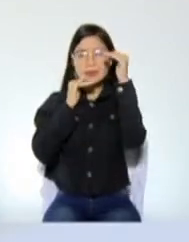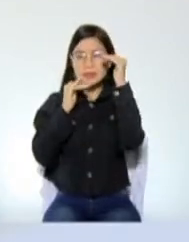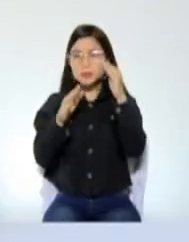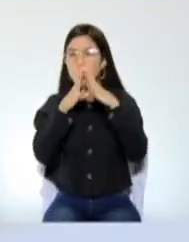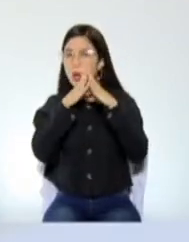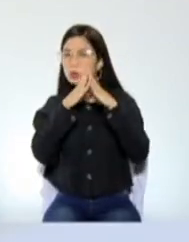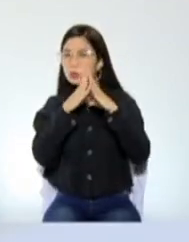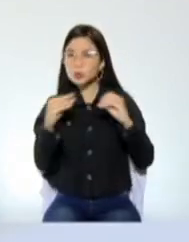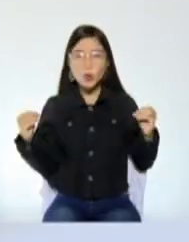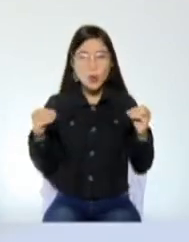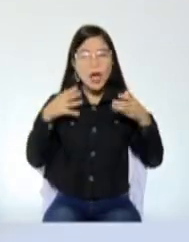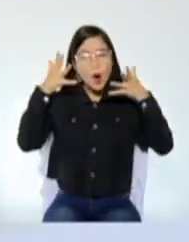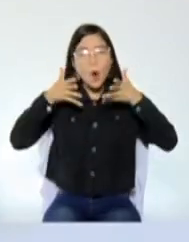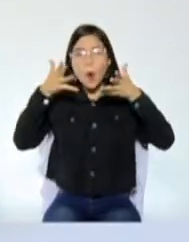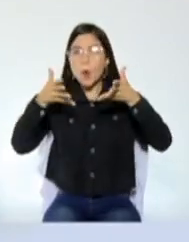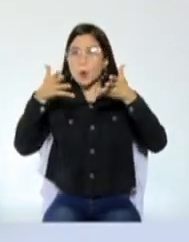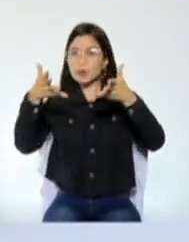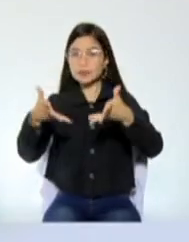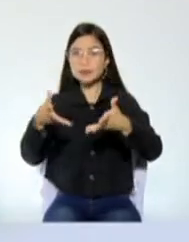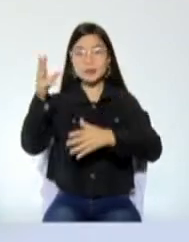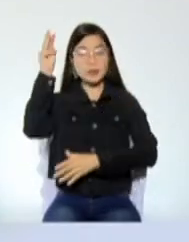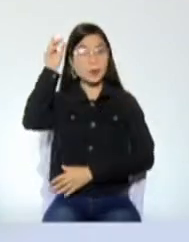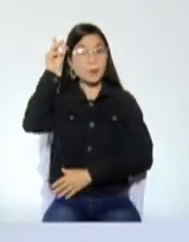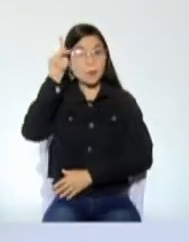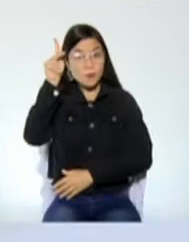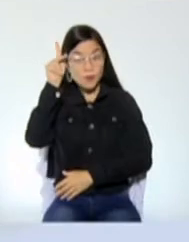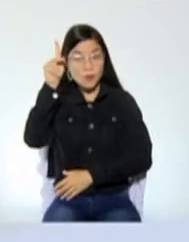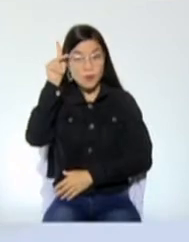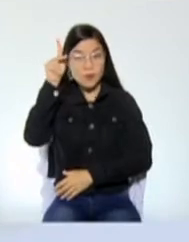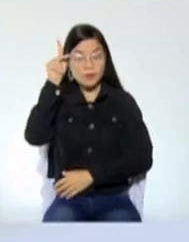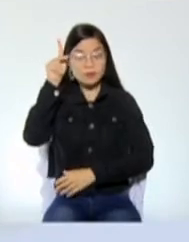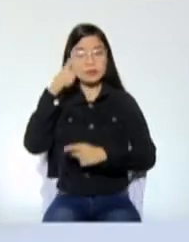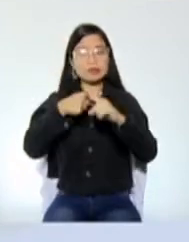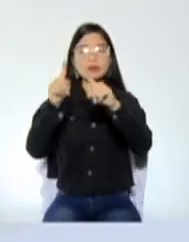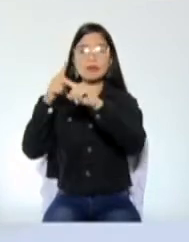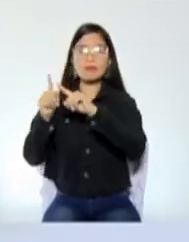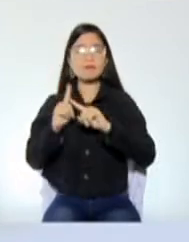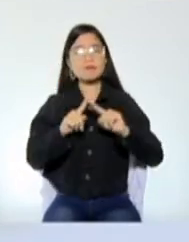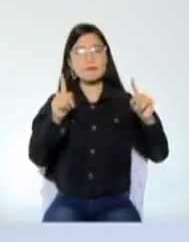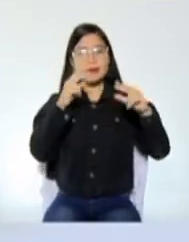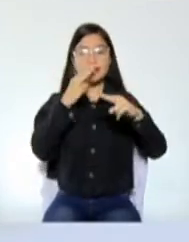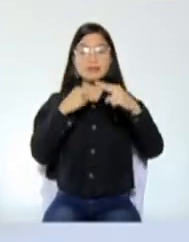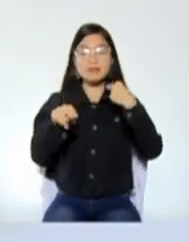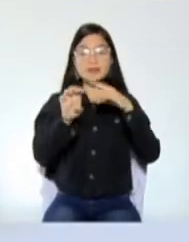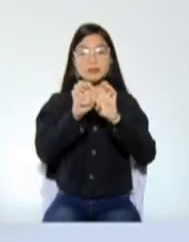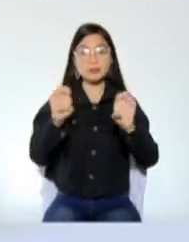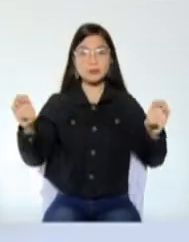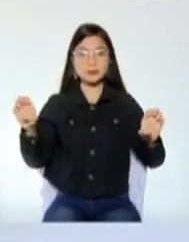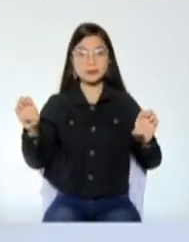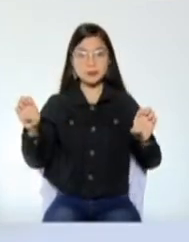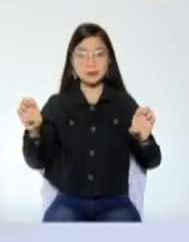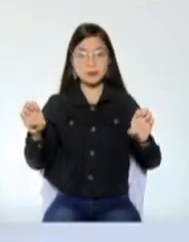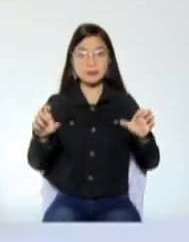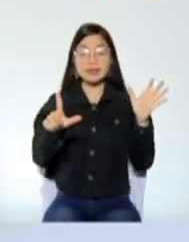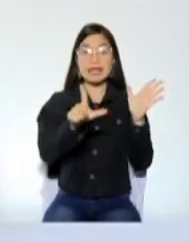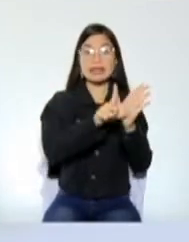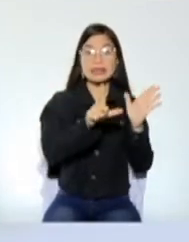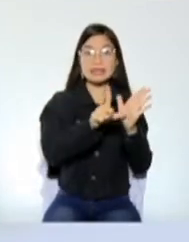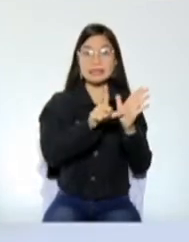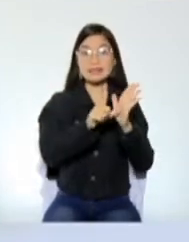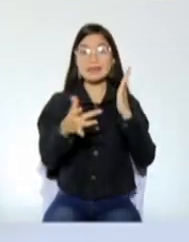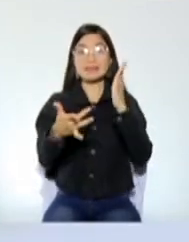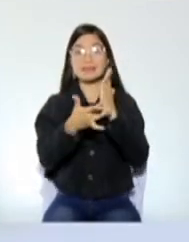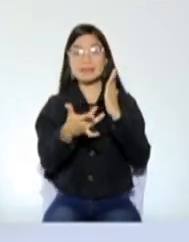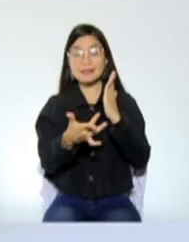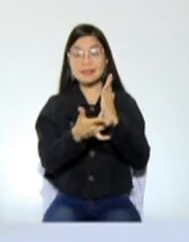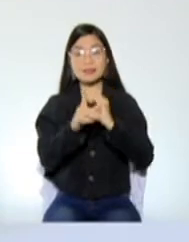las clases y orientaciones que nos traen nuestros profesores de los distintos niveles de educación. Media técnica, media